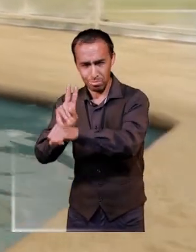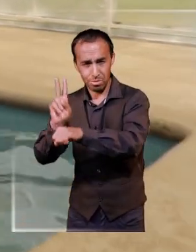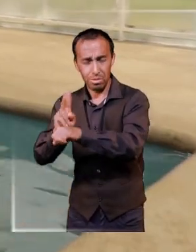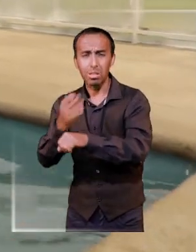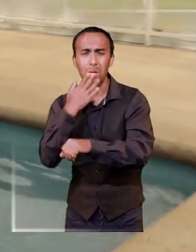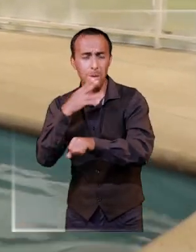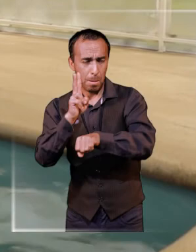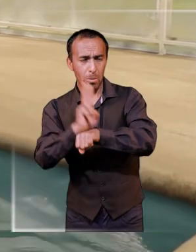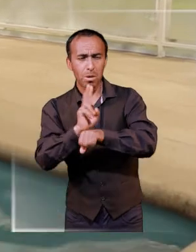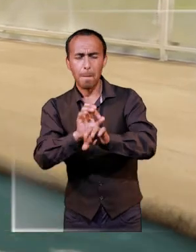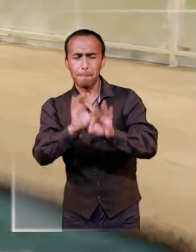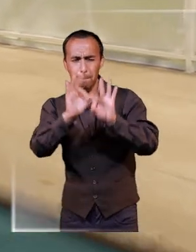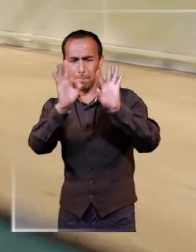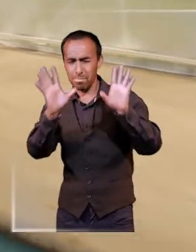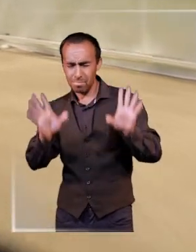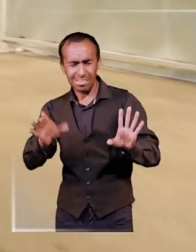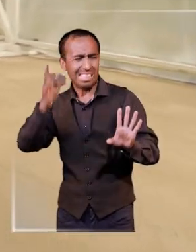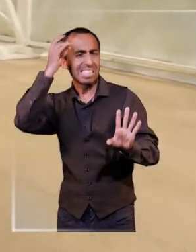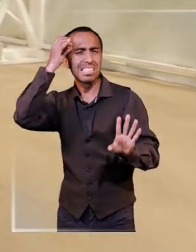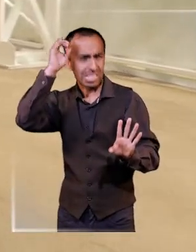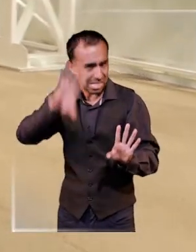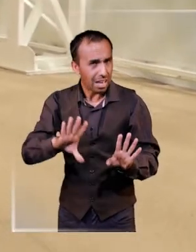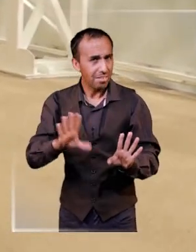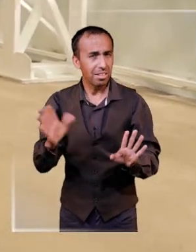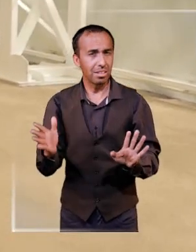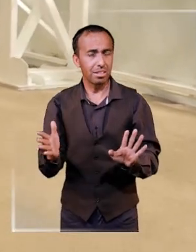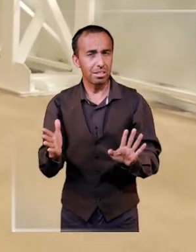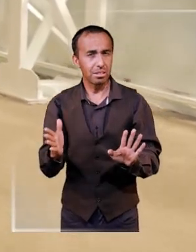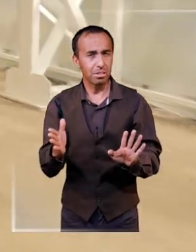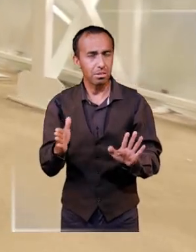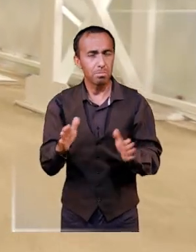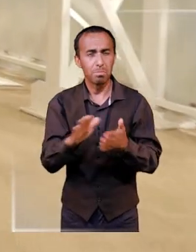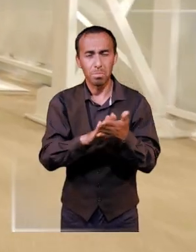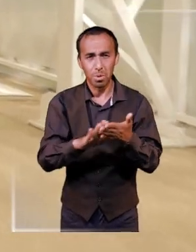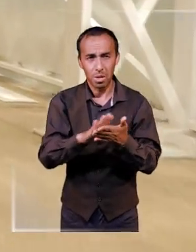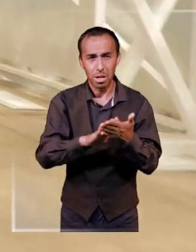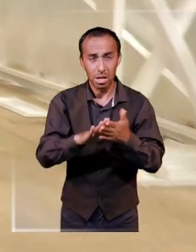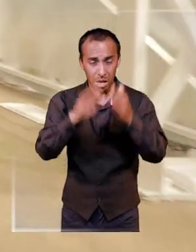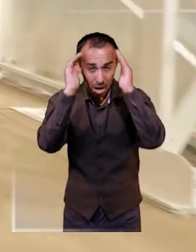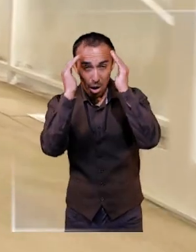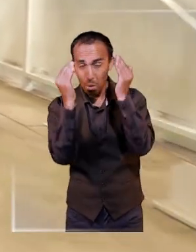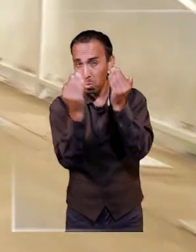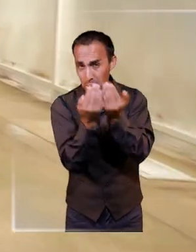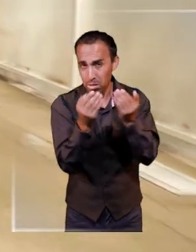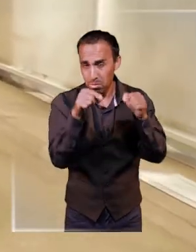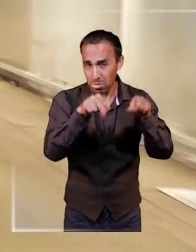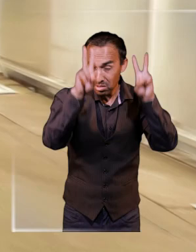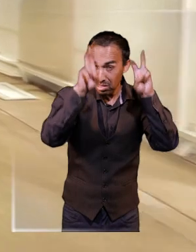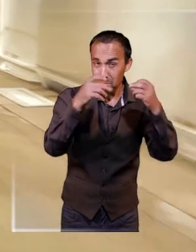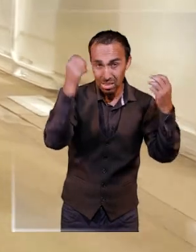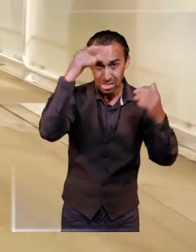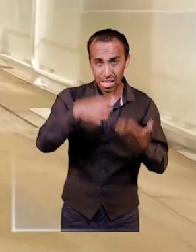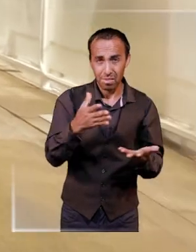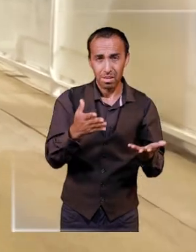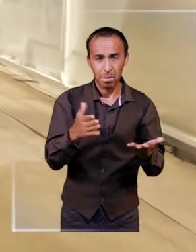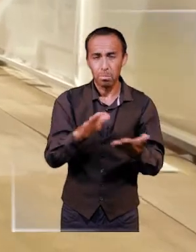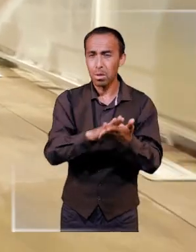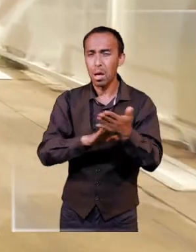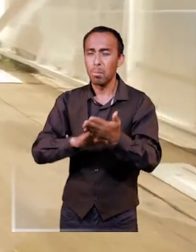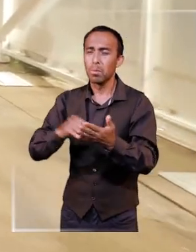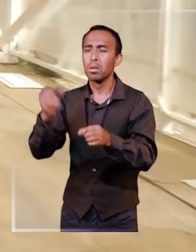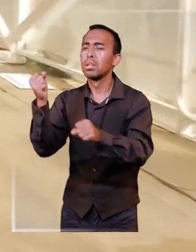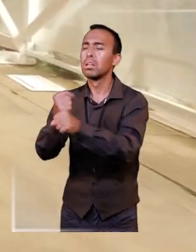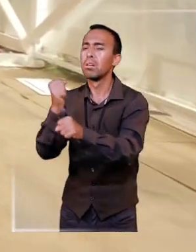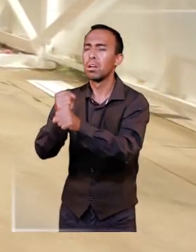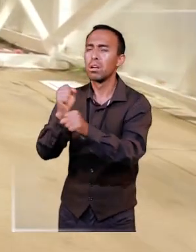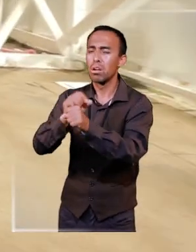proyecto pedagógico apoyado por profesoras que están especializadas en ámbitos como el autismo,